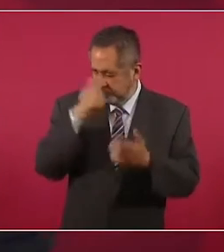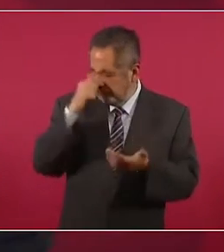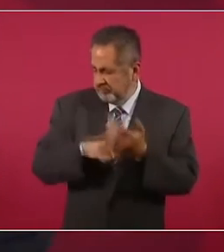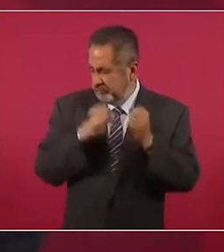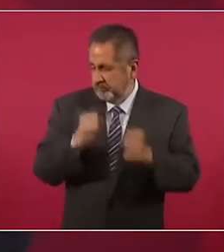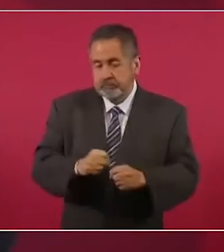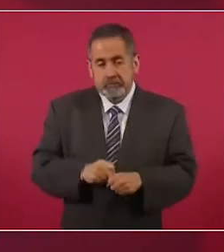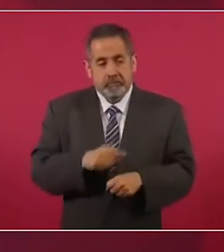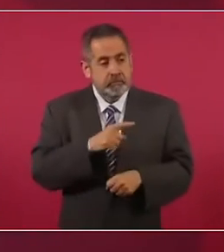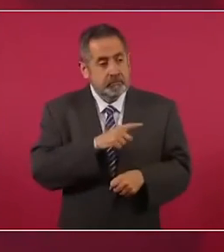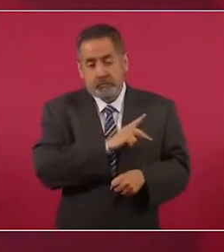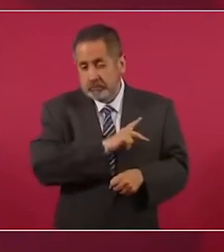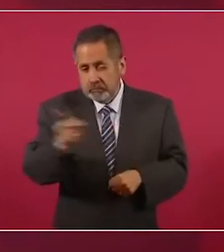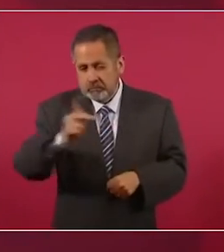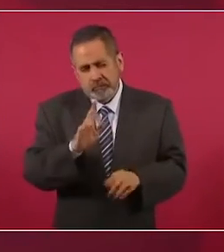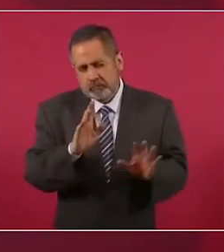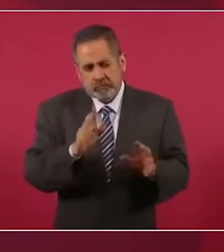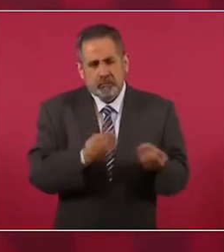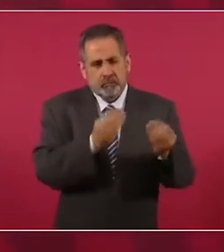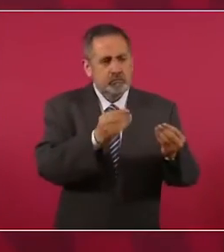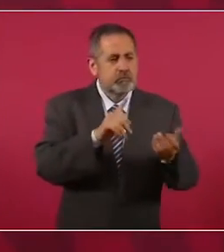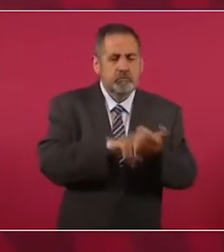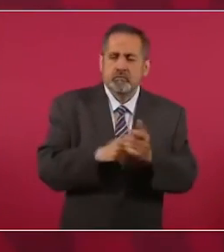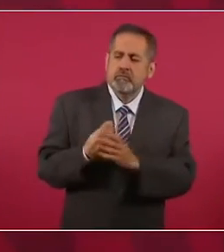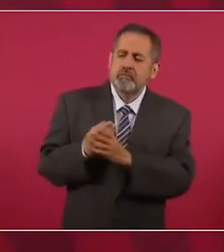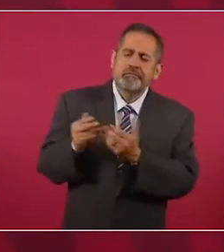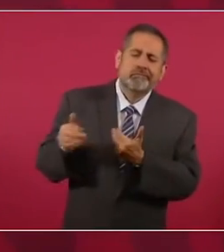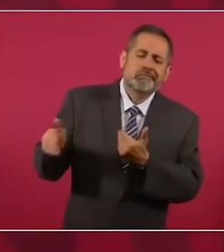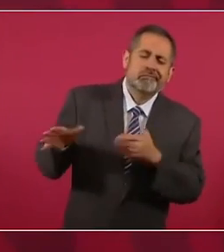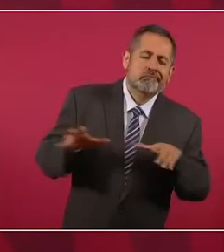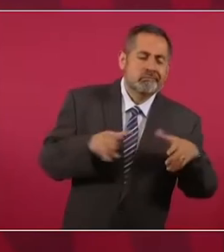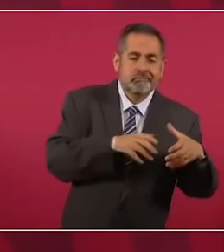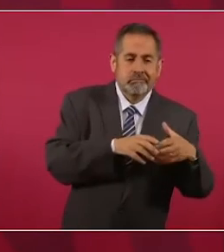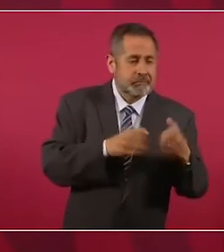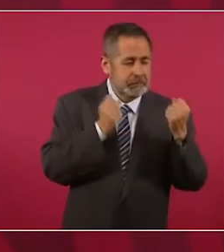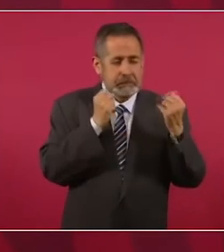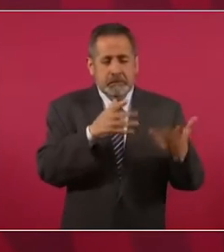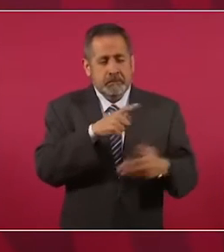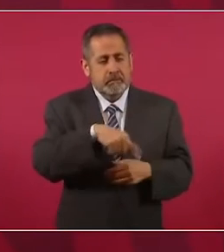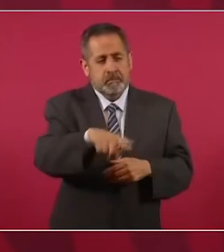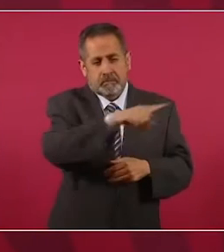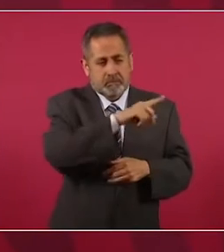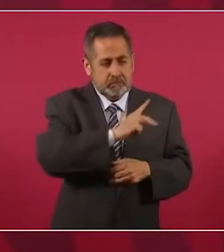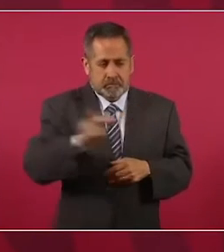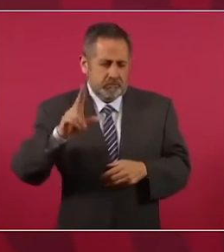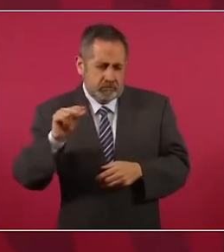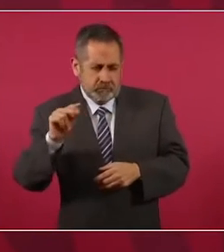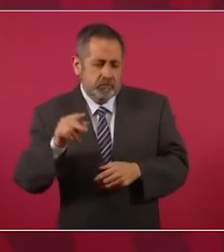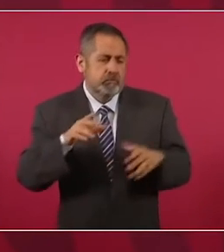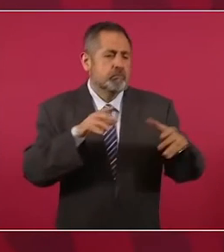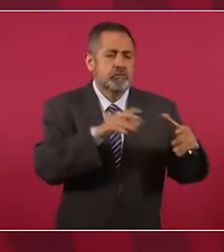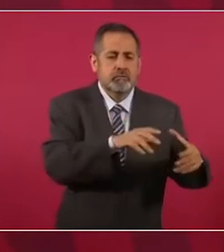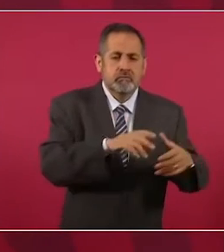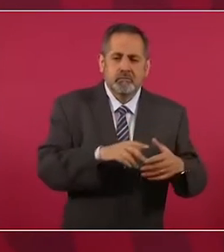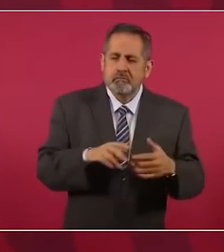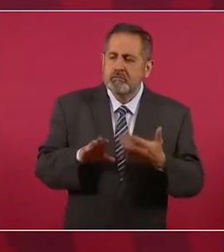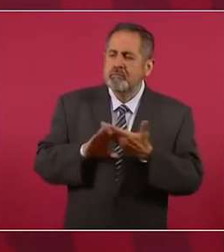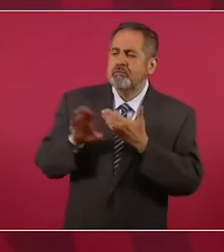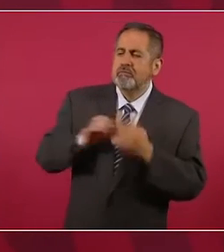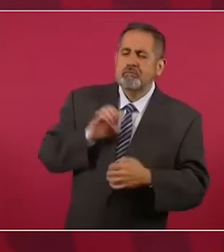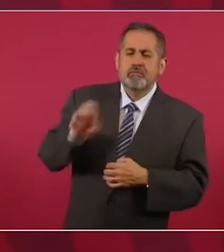muchos de ellos, para no generalizar, clasistas. Y muchos de ellos, para no generalizar,